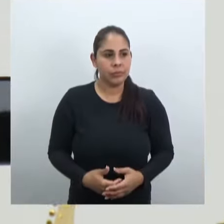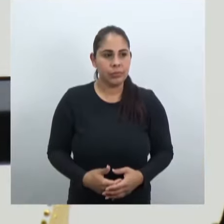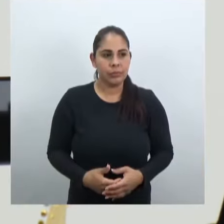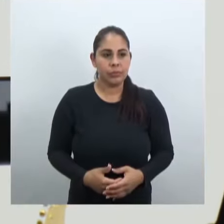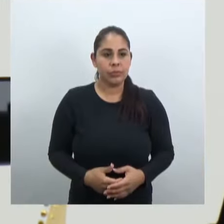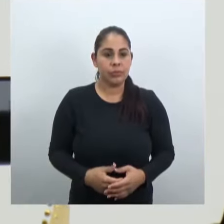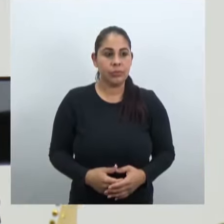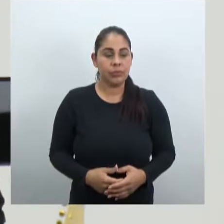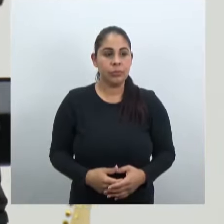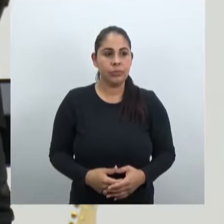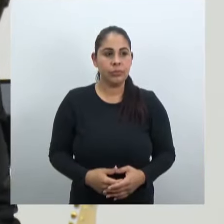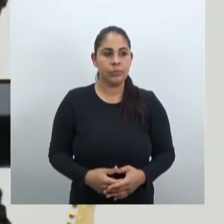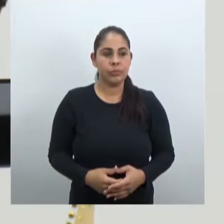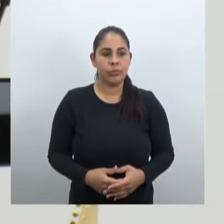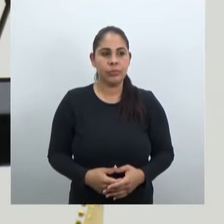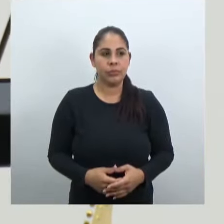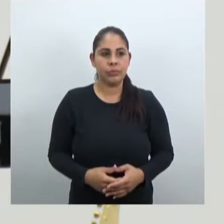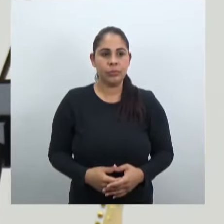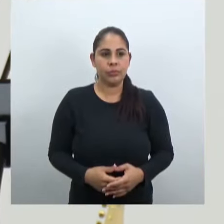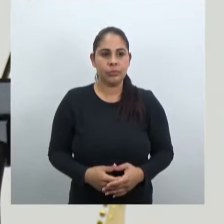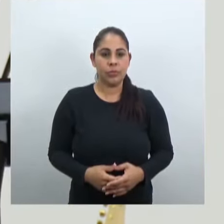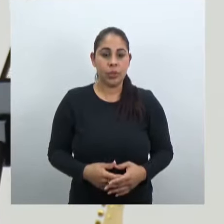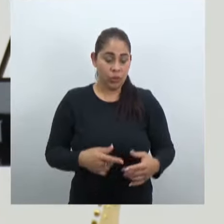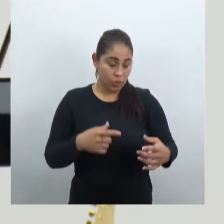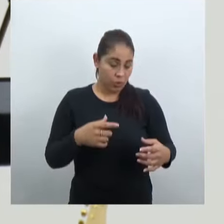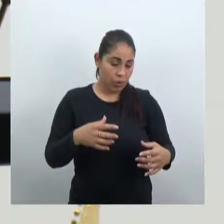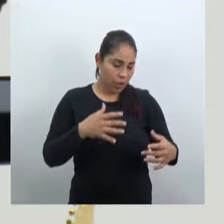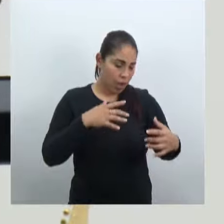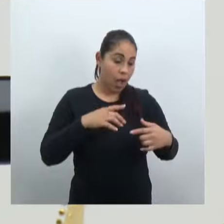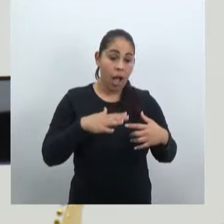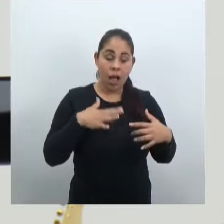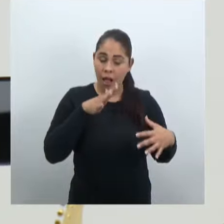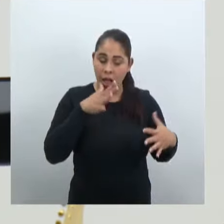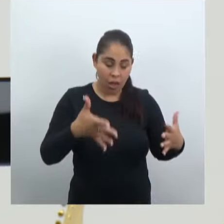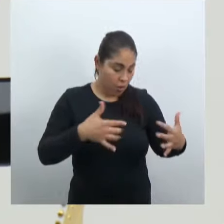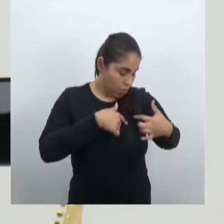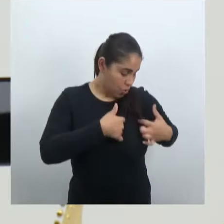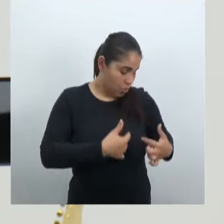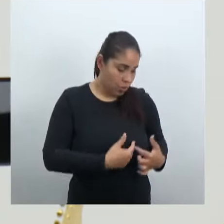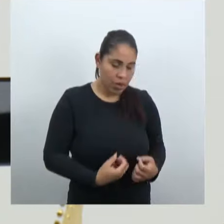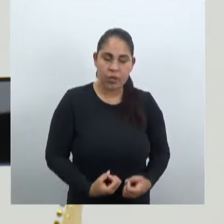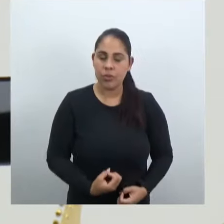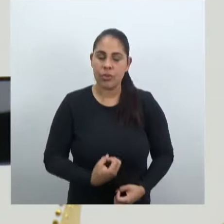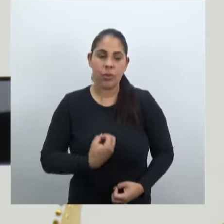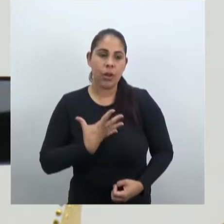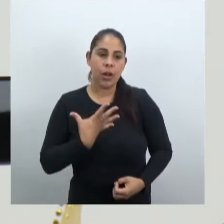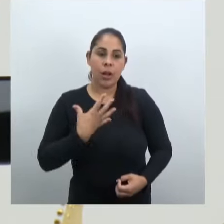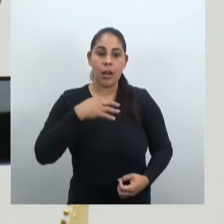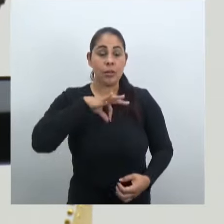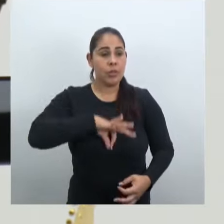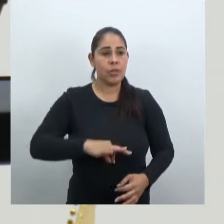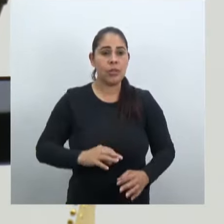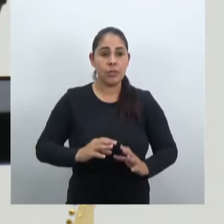dame un momento. Quiero que enciendas tu corazón, tu mente y tu espíritu. Acompáñame por favor a estos